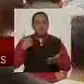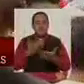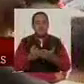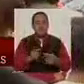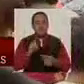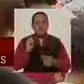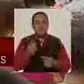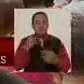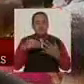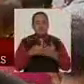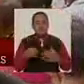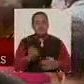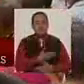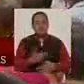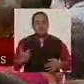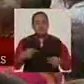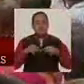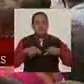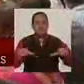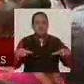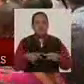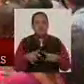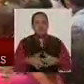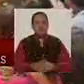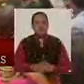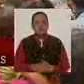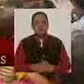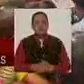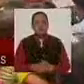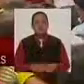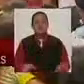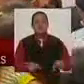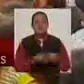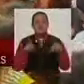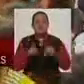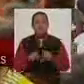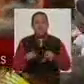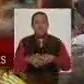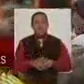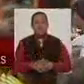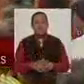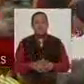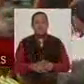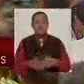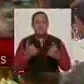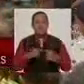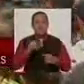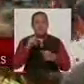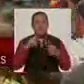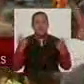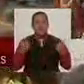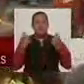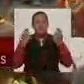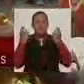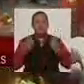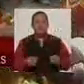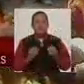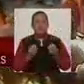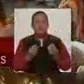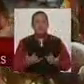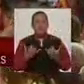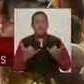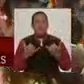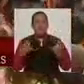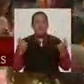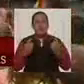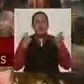primera dama de la nación a este lugar, y también un poco el festejo, porque hoy es un día de fiesta